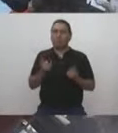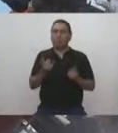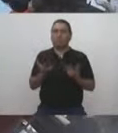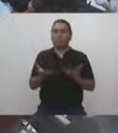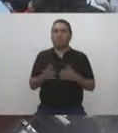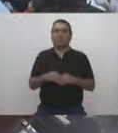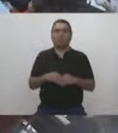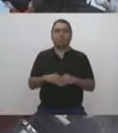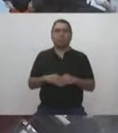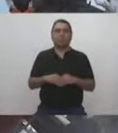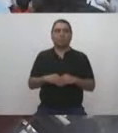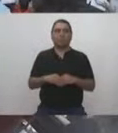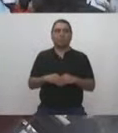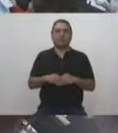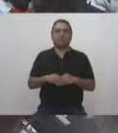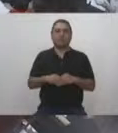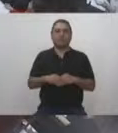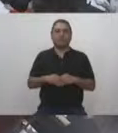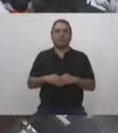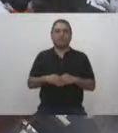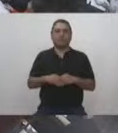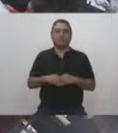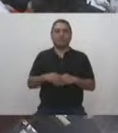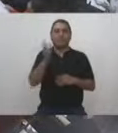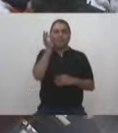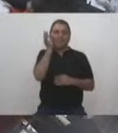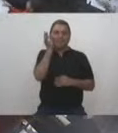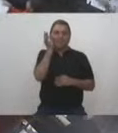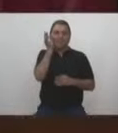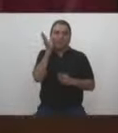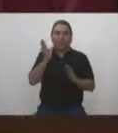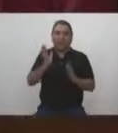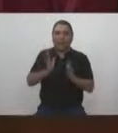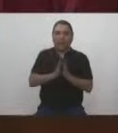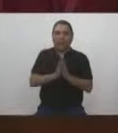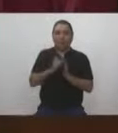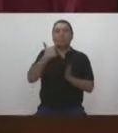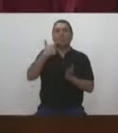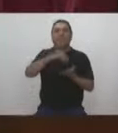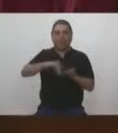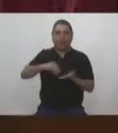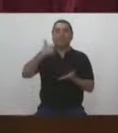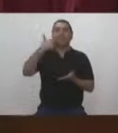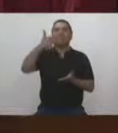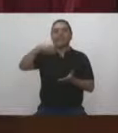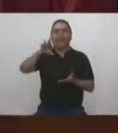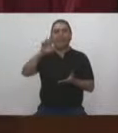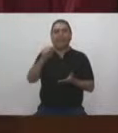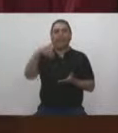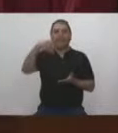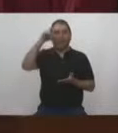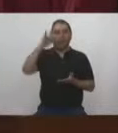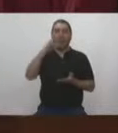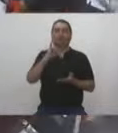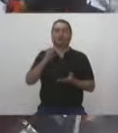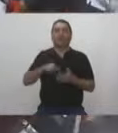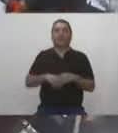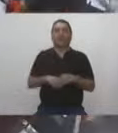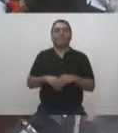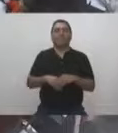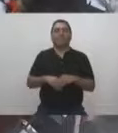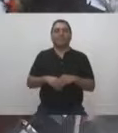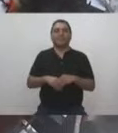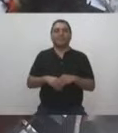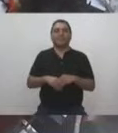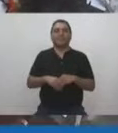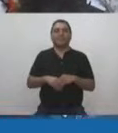que sin duda que este es un tema que tenemos que discutirlo y ver si finalmente conseguimos ponernos de acuerdo, que